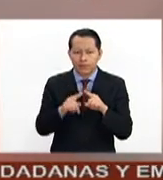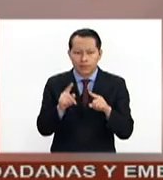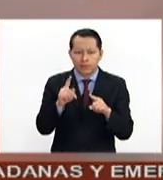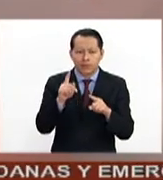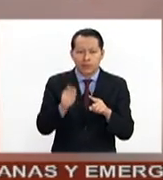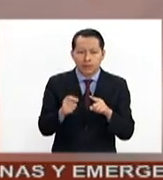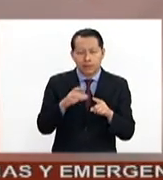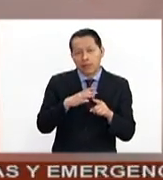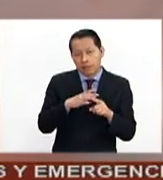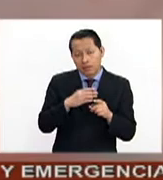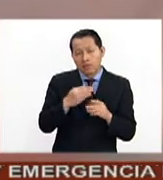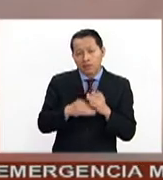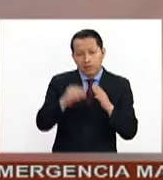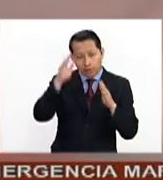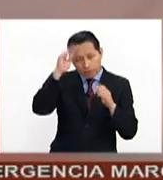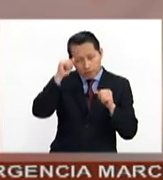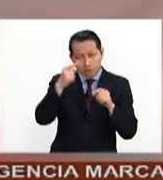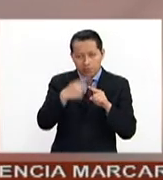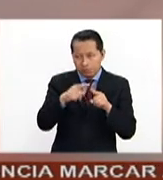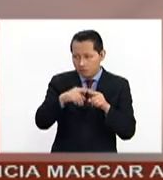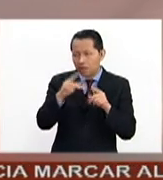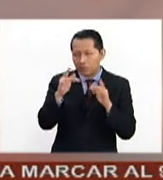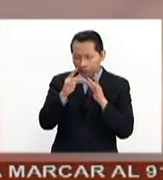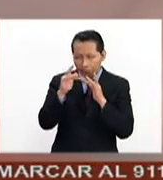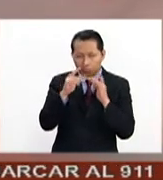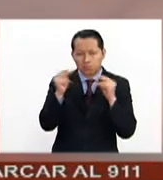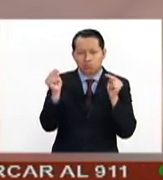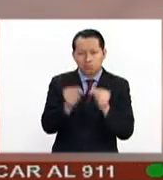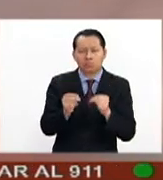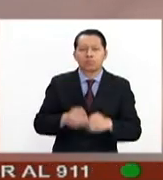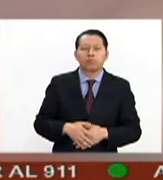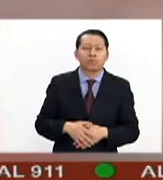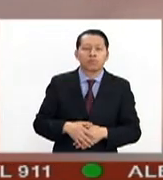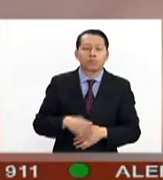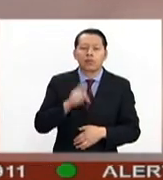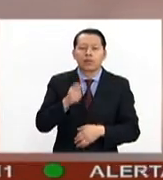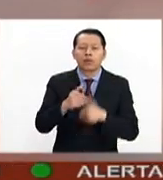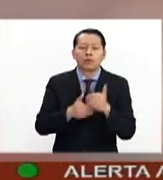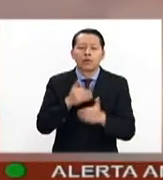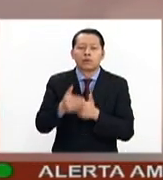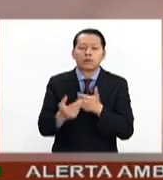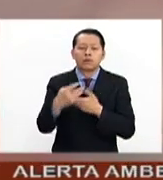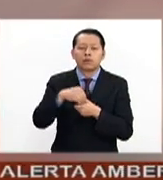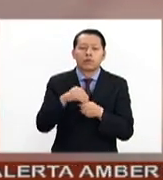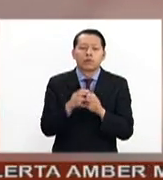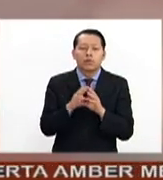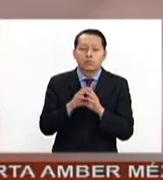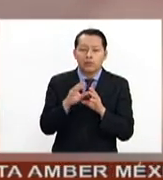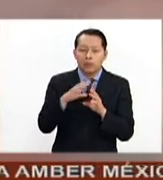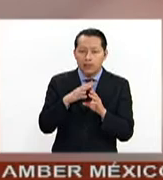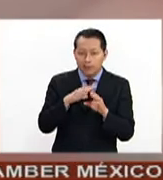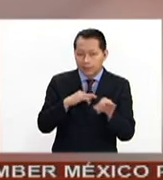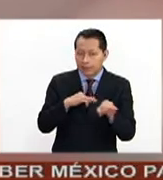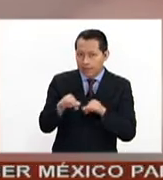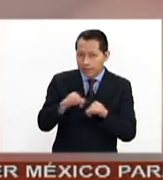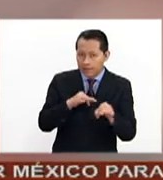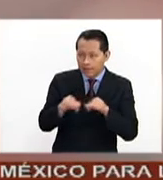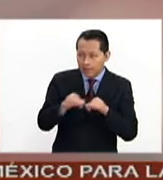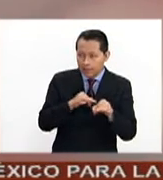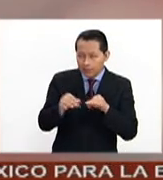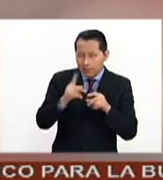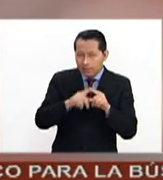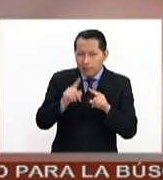quienes no tenemos acuerdos comerciales. Los procesos de integración con los que estamos trabajando hoy de manera